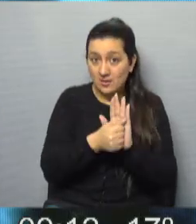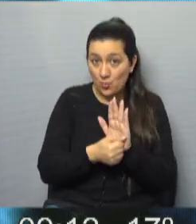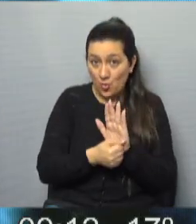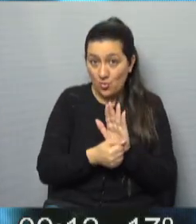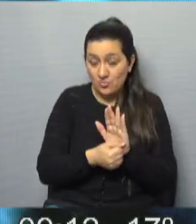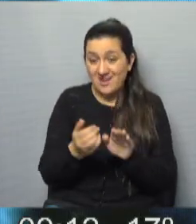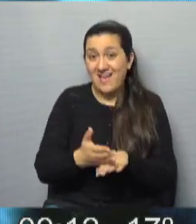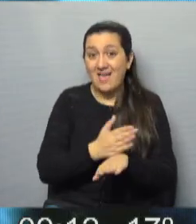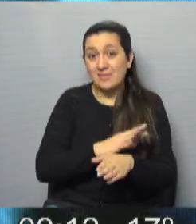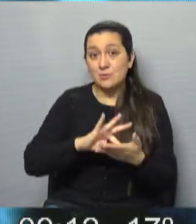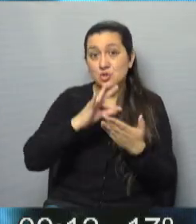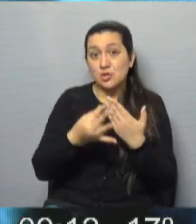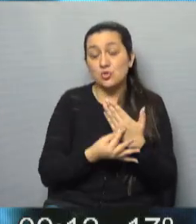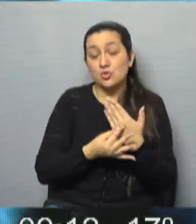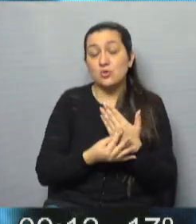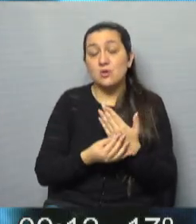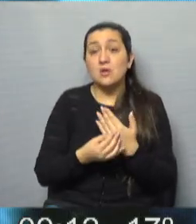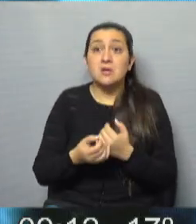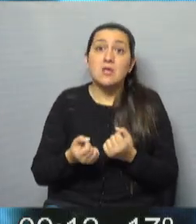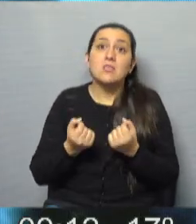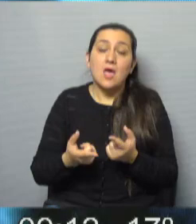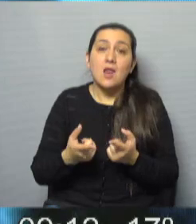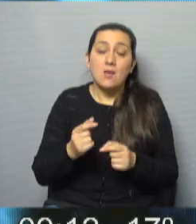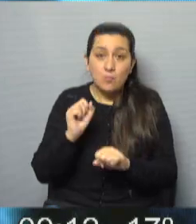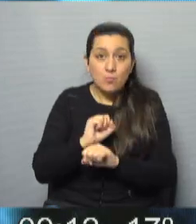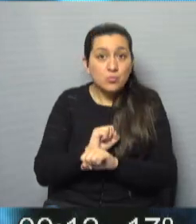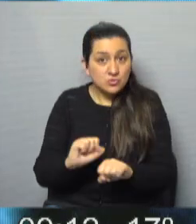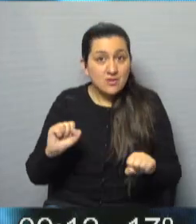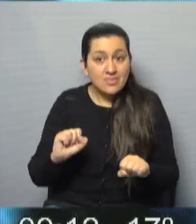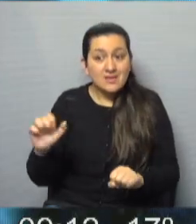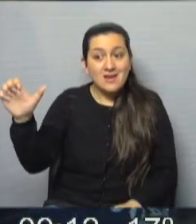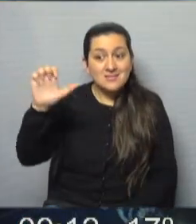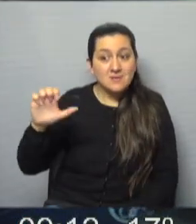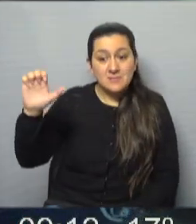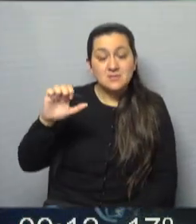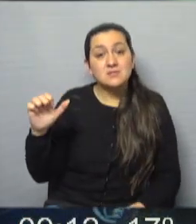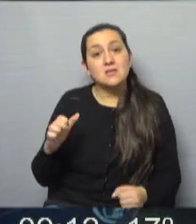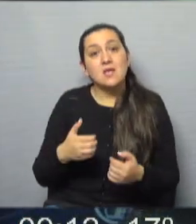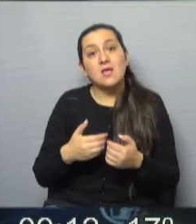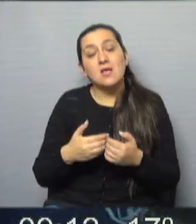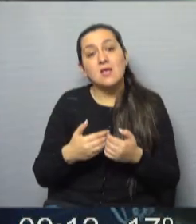y que abre la posibilidad de que las empresas inicien una